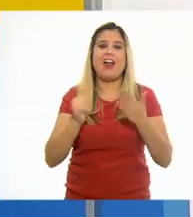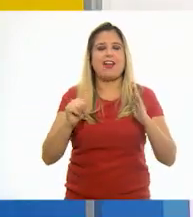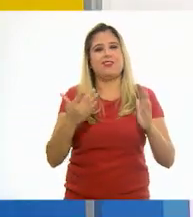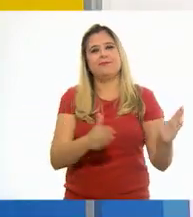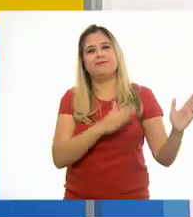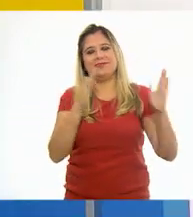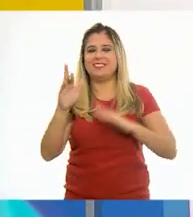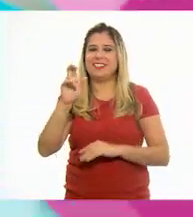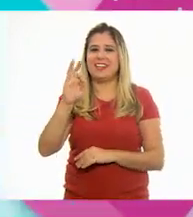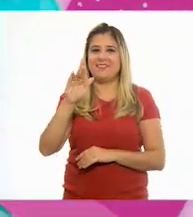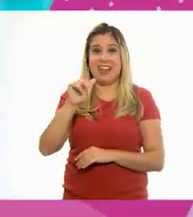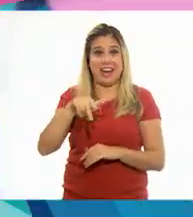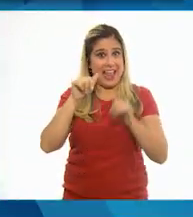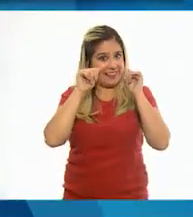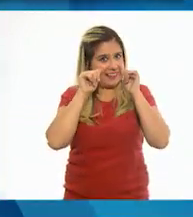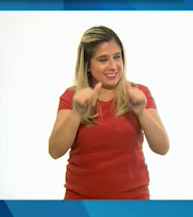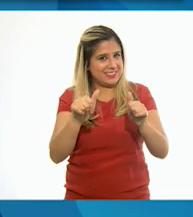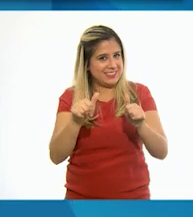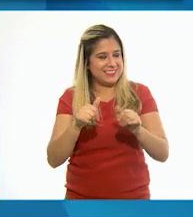refrán. Pongan mucha atención.